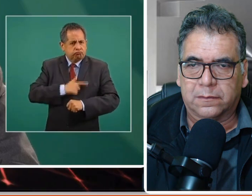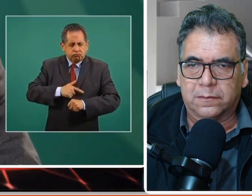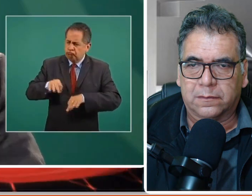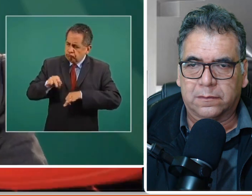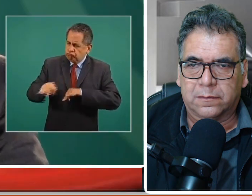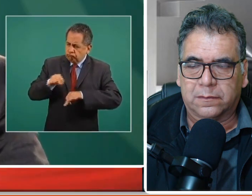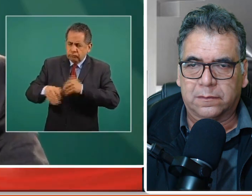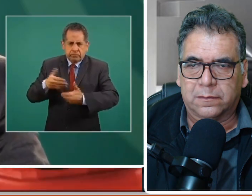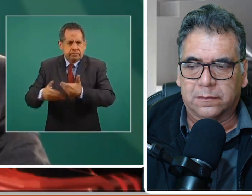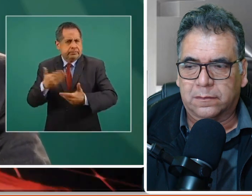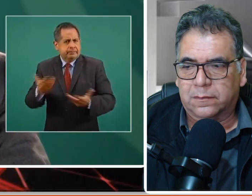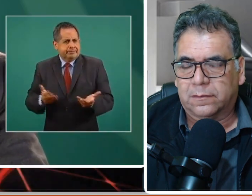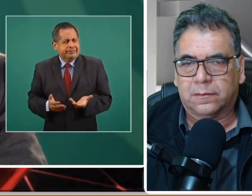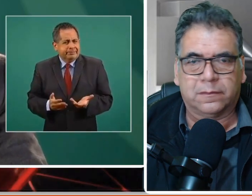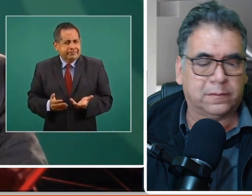El problema